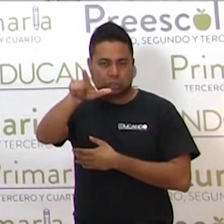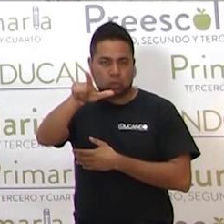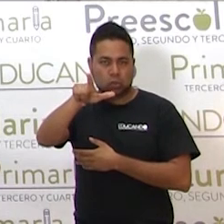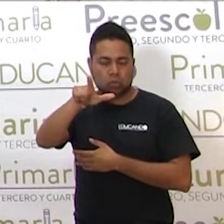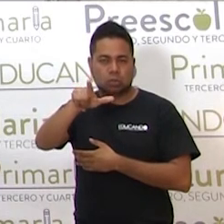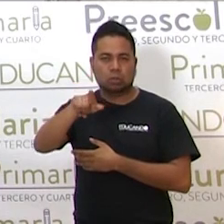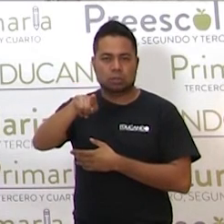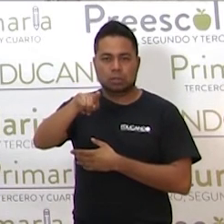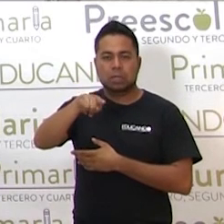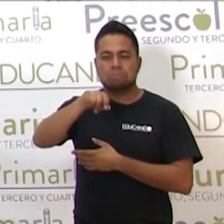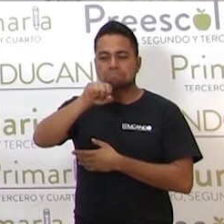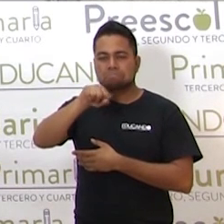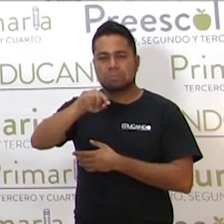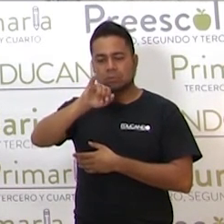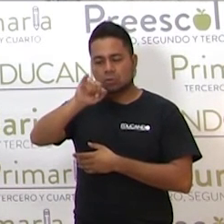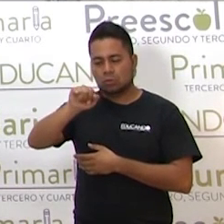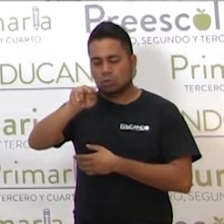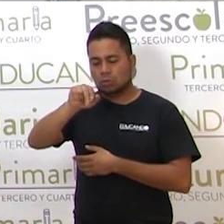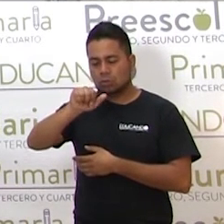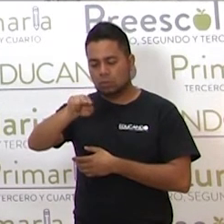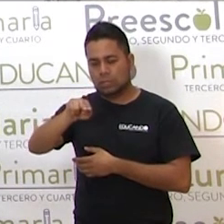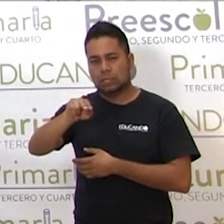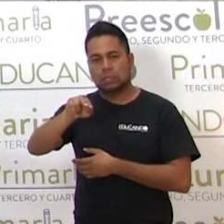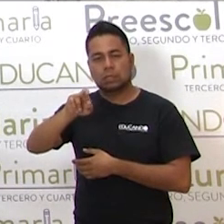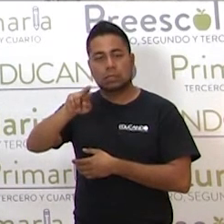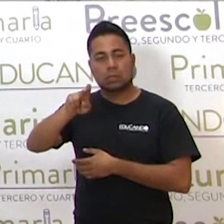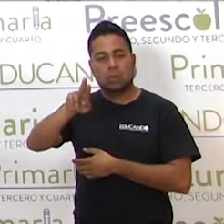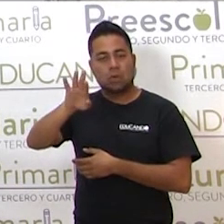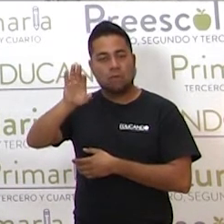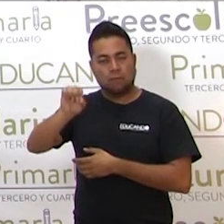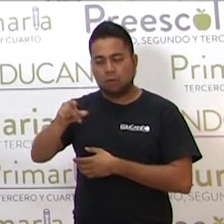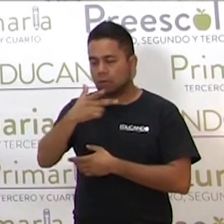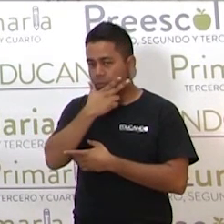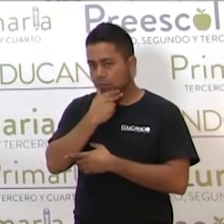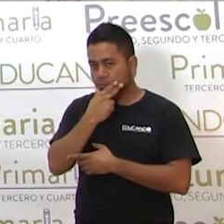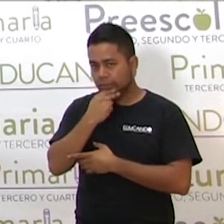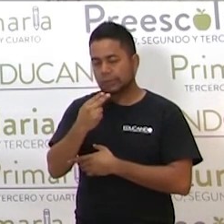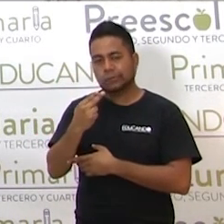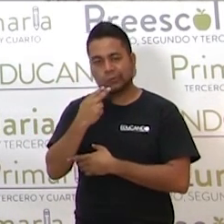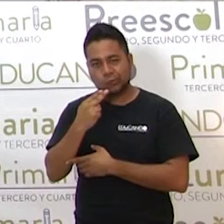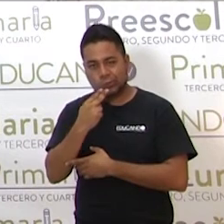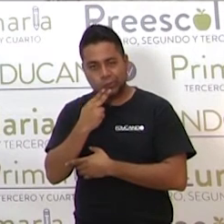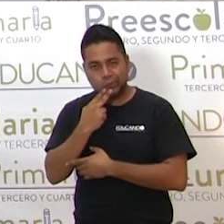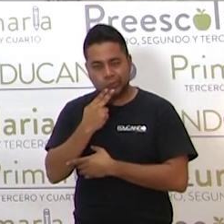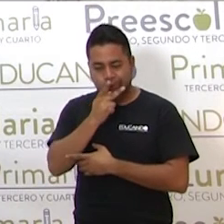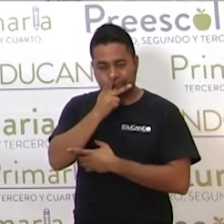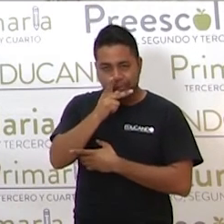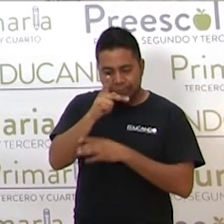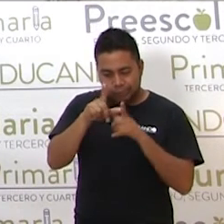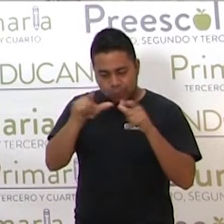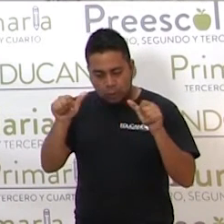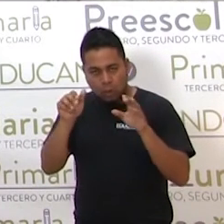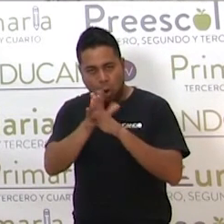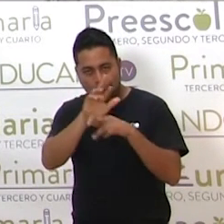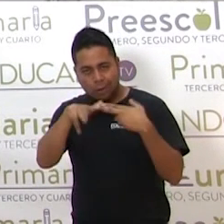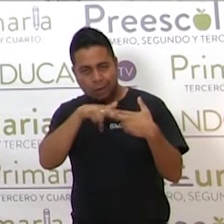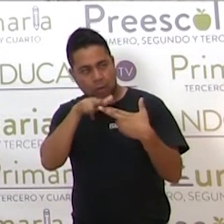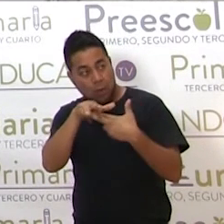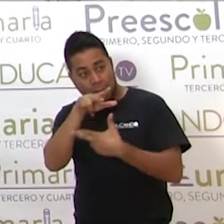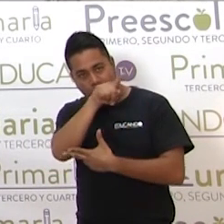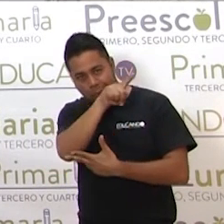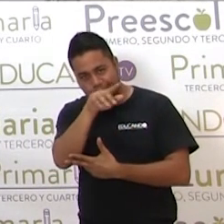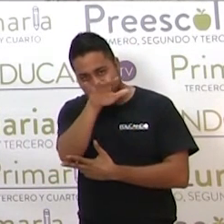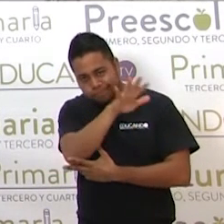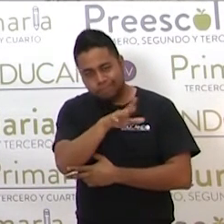Rulfo entonces usa vocabulario que está relacionado con esa región.